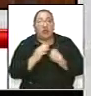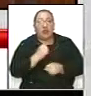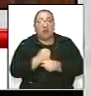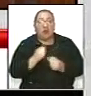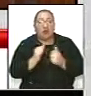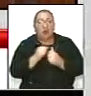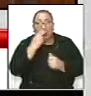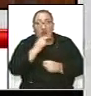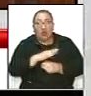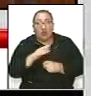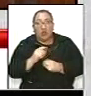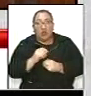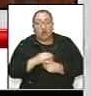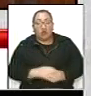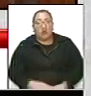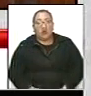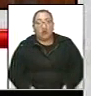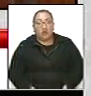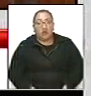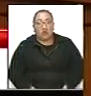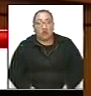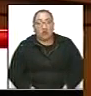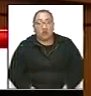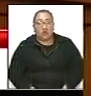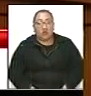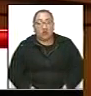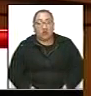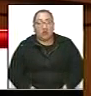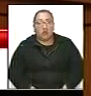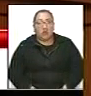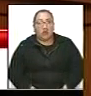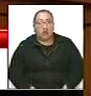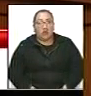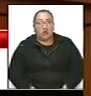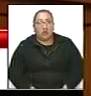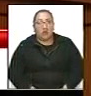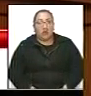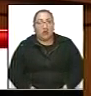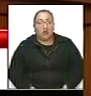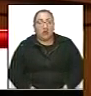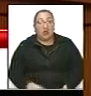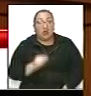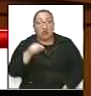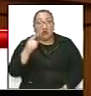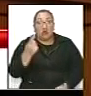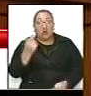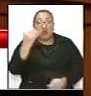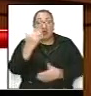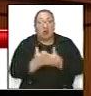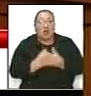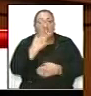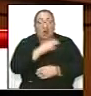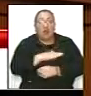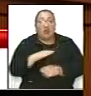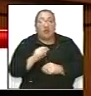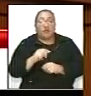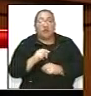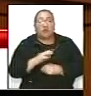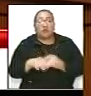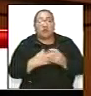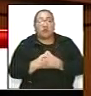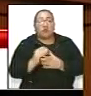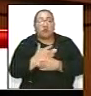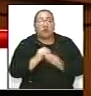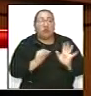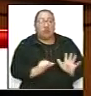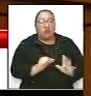por la Infancia y Adolescencia. Estos son, primero, reducir la anemia infantil en niños y niñas entre